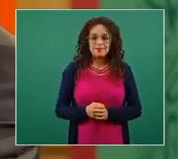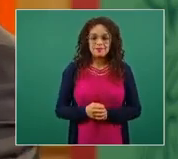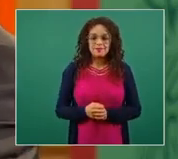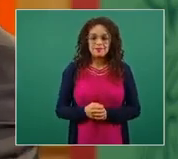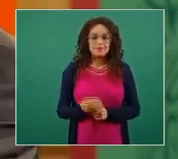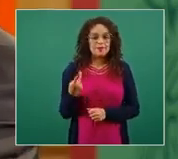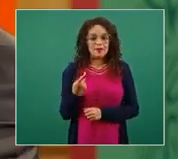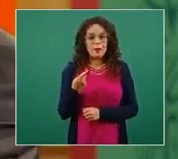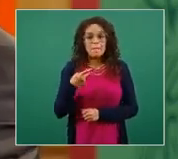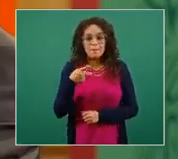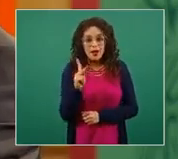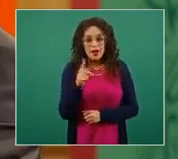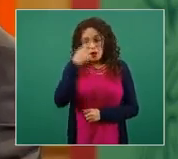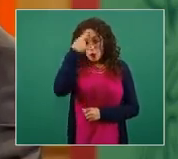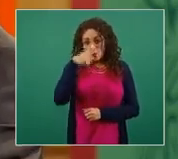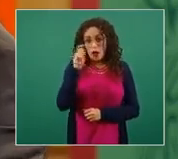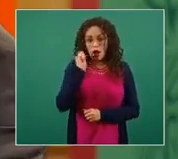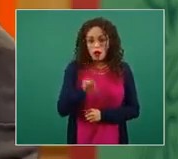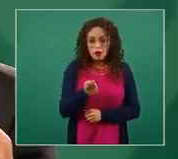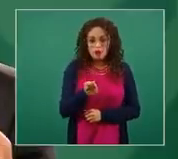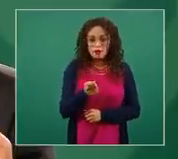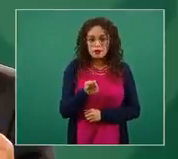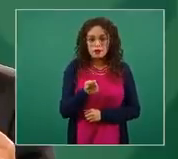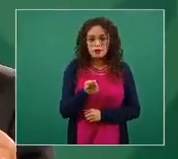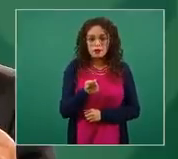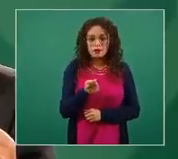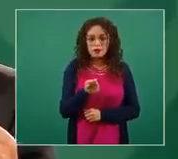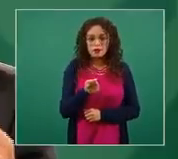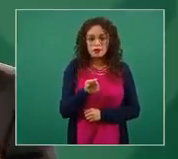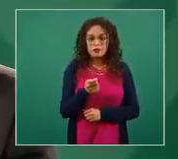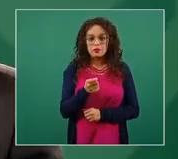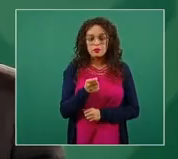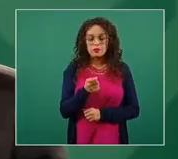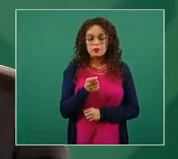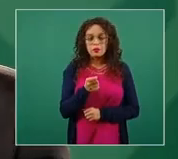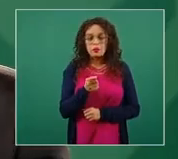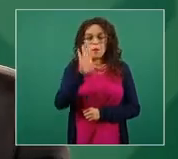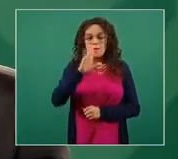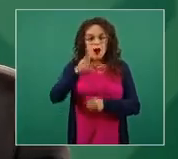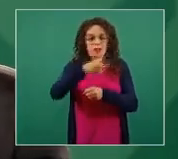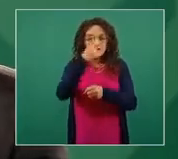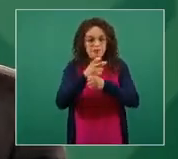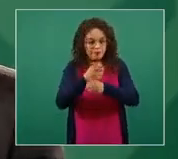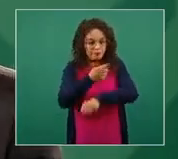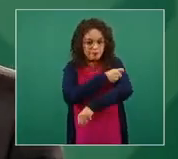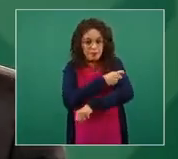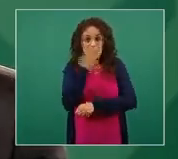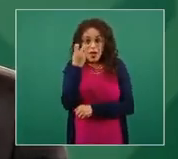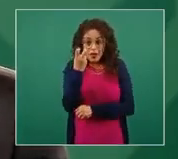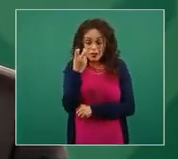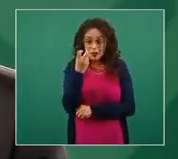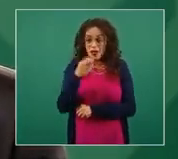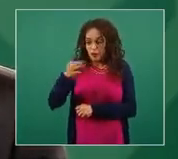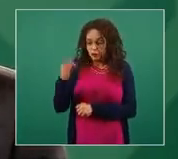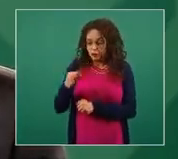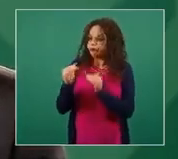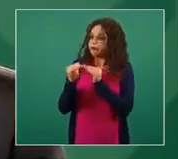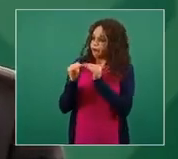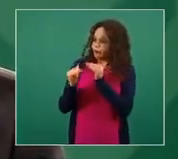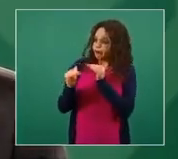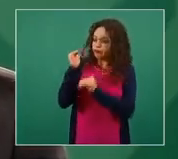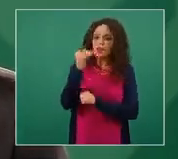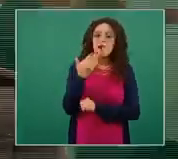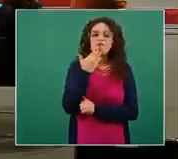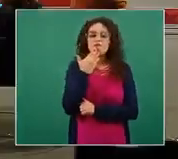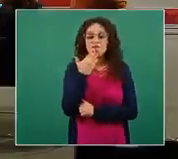que para fines prácticos es como si fuera segunda dosis, se alcanza una eficacia comparable con las vacunas